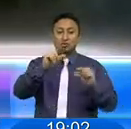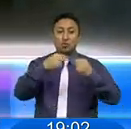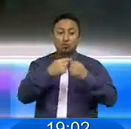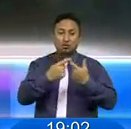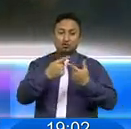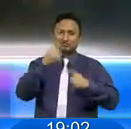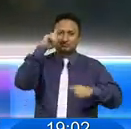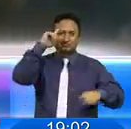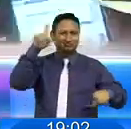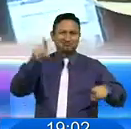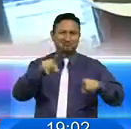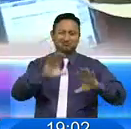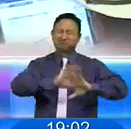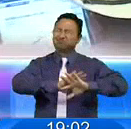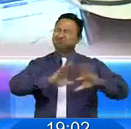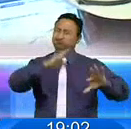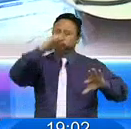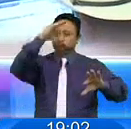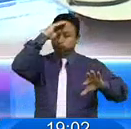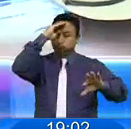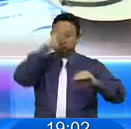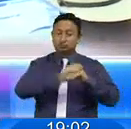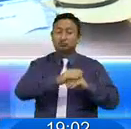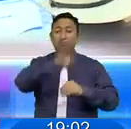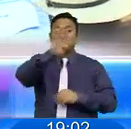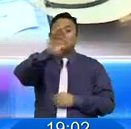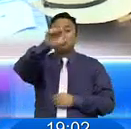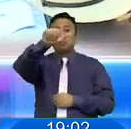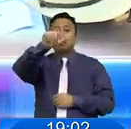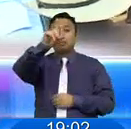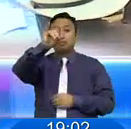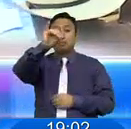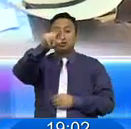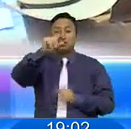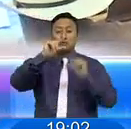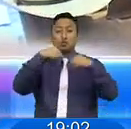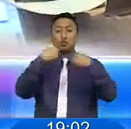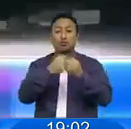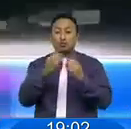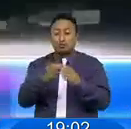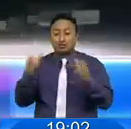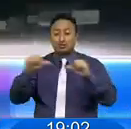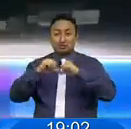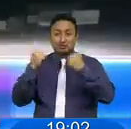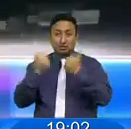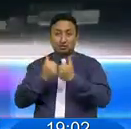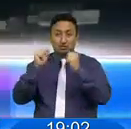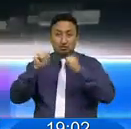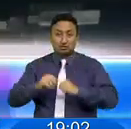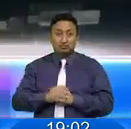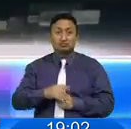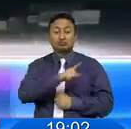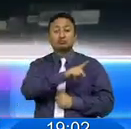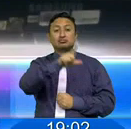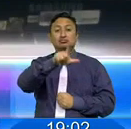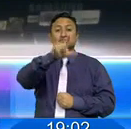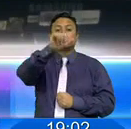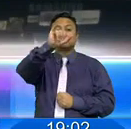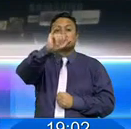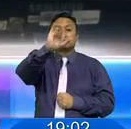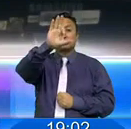en la asamblea la bancada del bar y que forma parte de la mayoría legislativa que llevó a cesar litardo a la presidencia